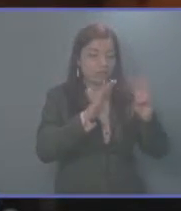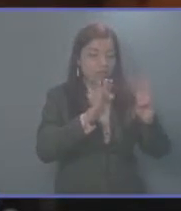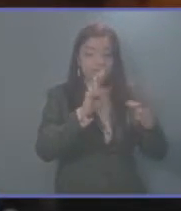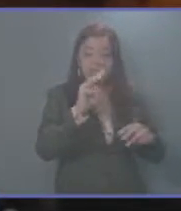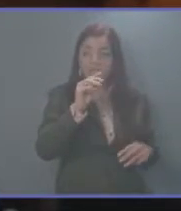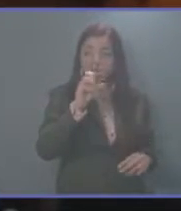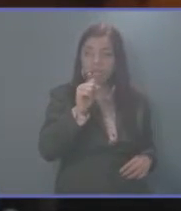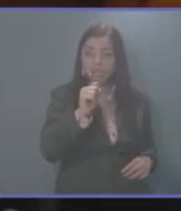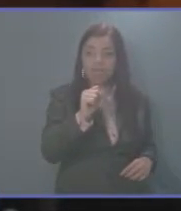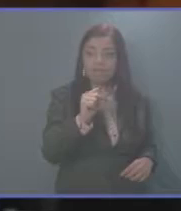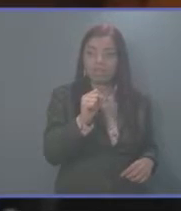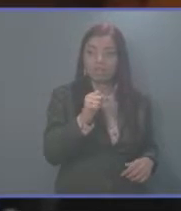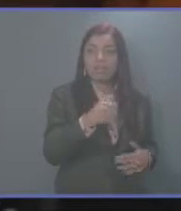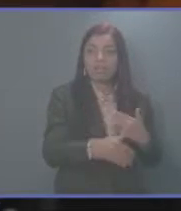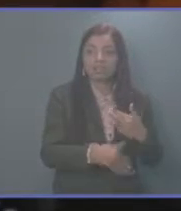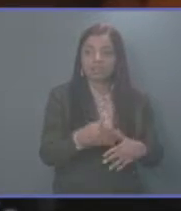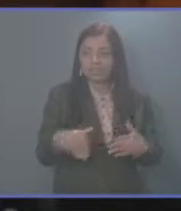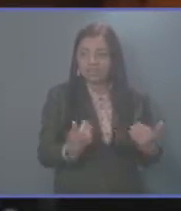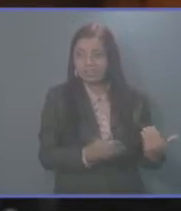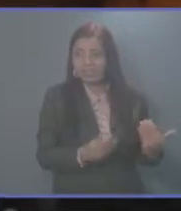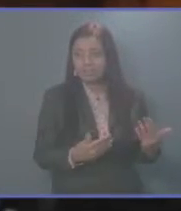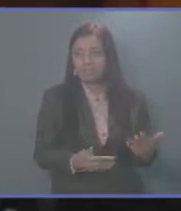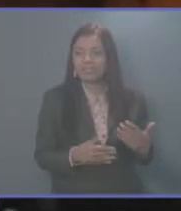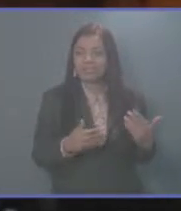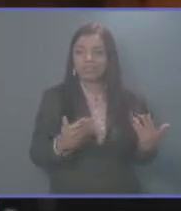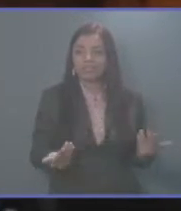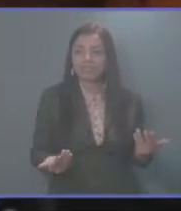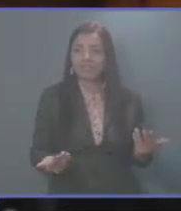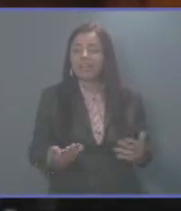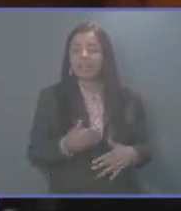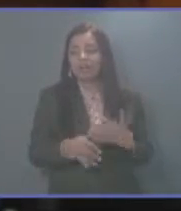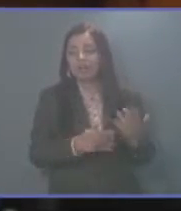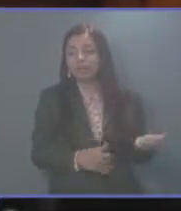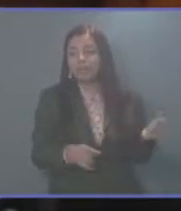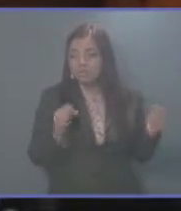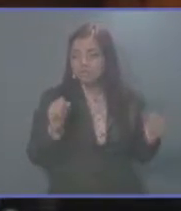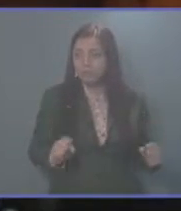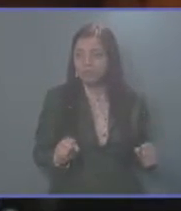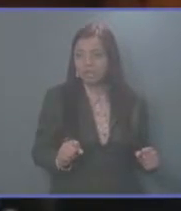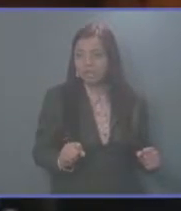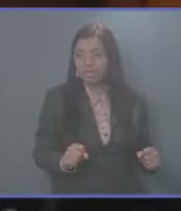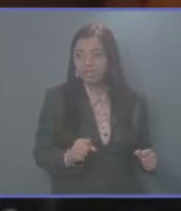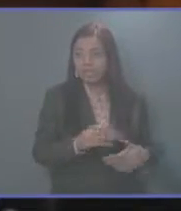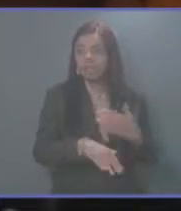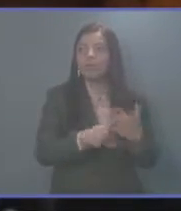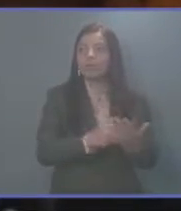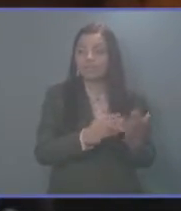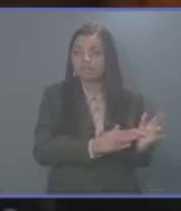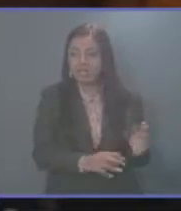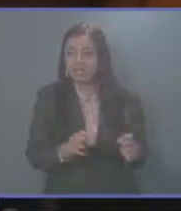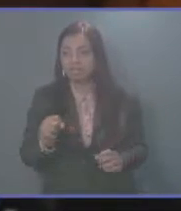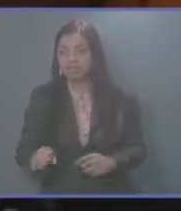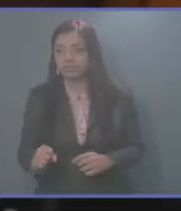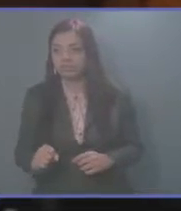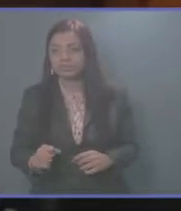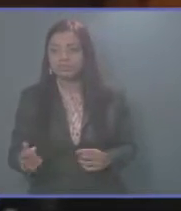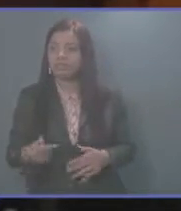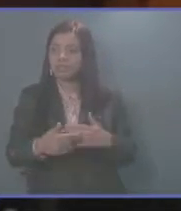metros mínimos del proceso de fabricación y en un lugar especialmente destinado para